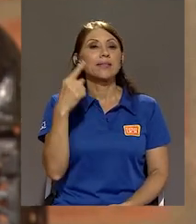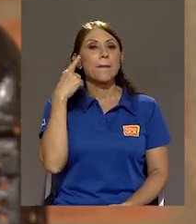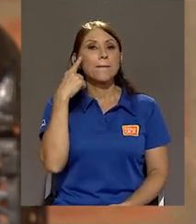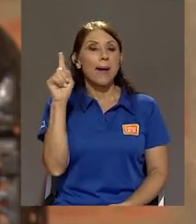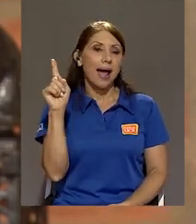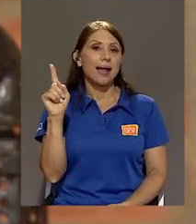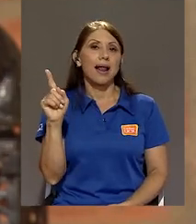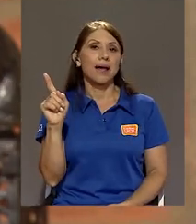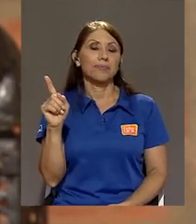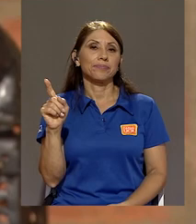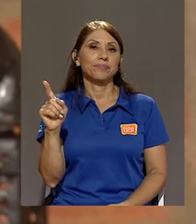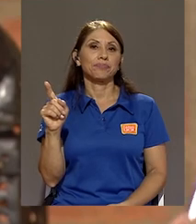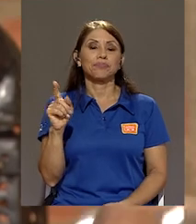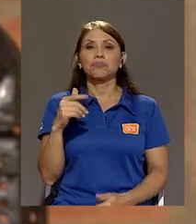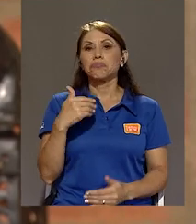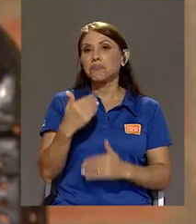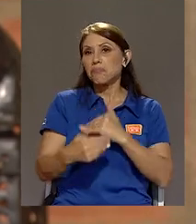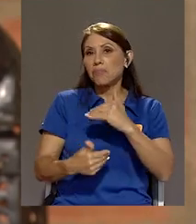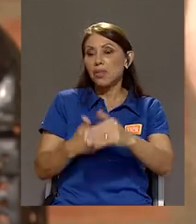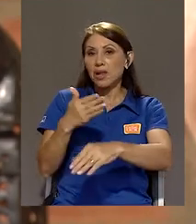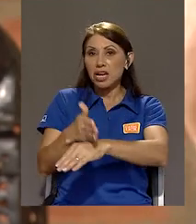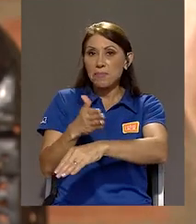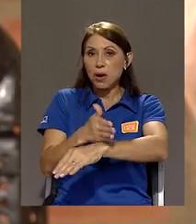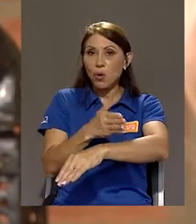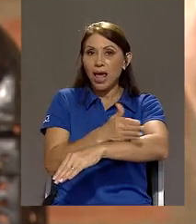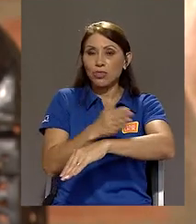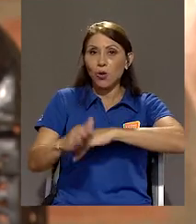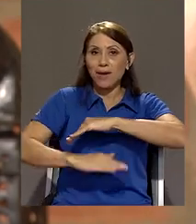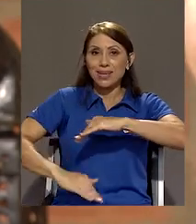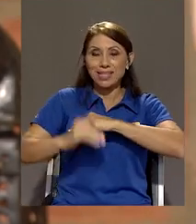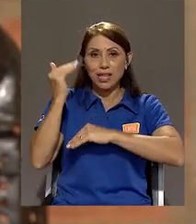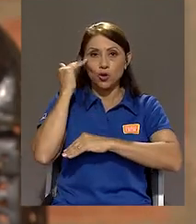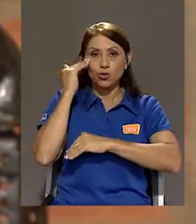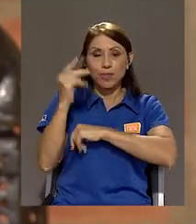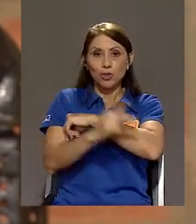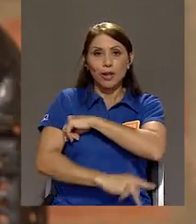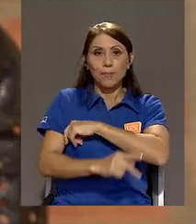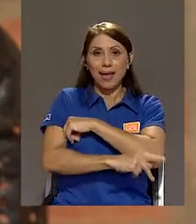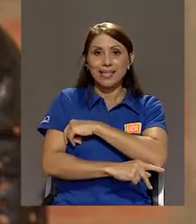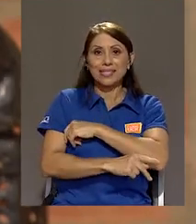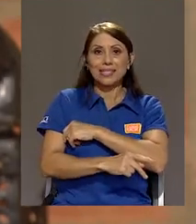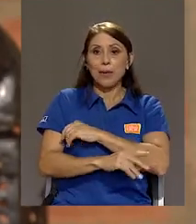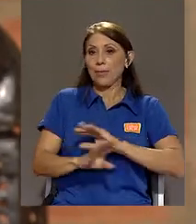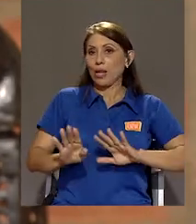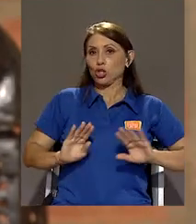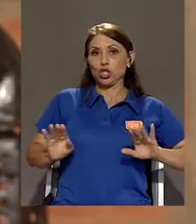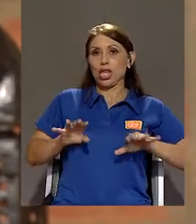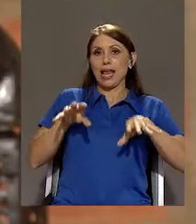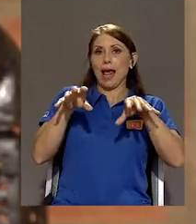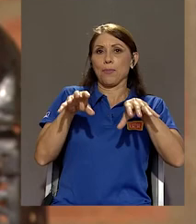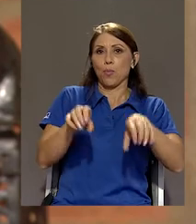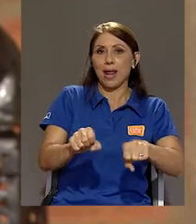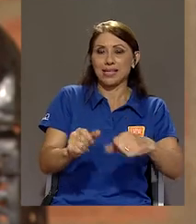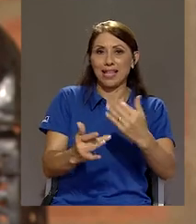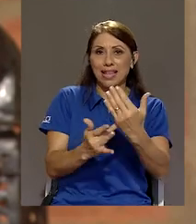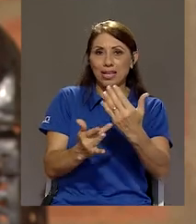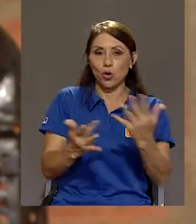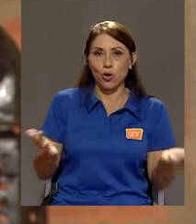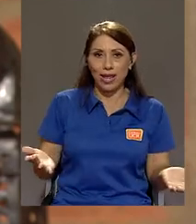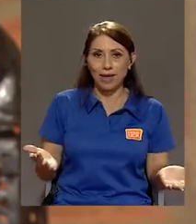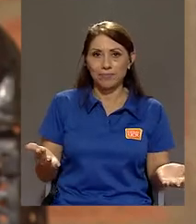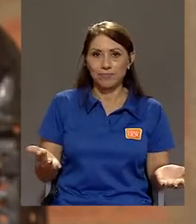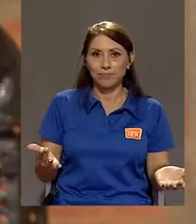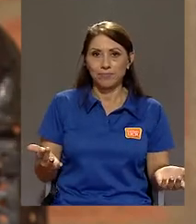es para ir mejorando la base de conocimiento del país sin apropiarse de esa tecnología. La